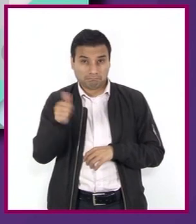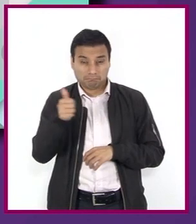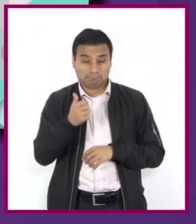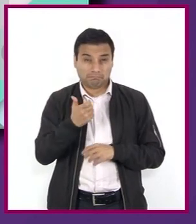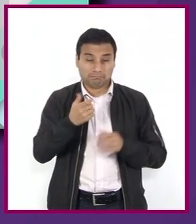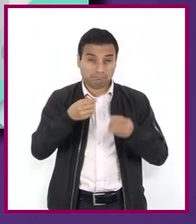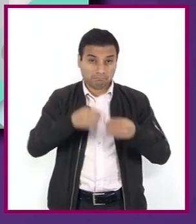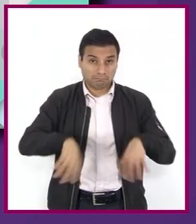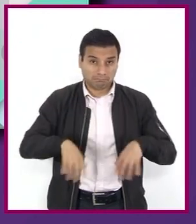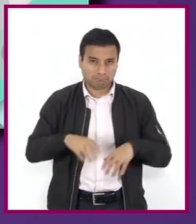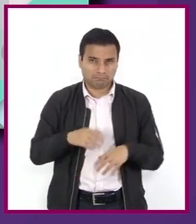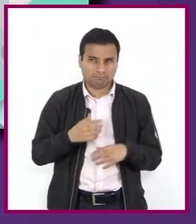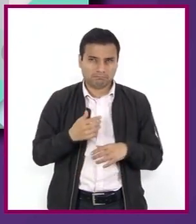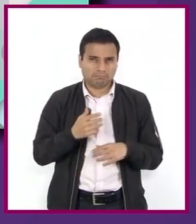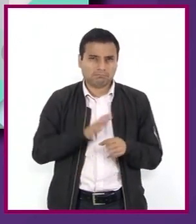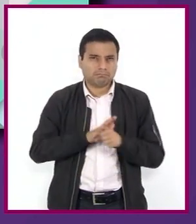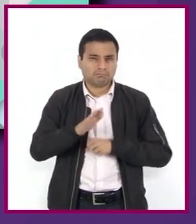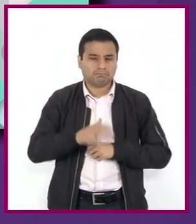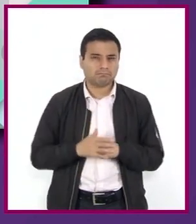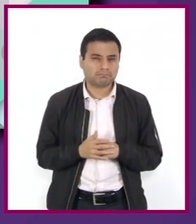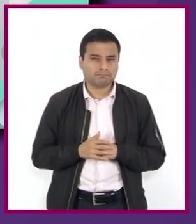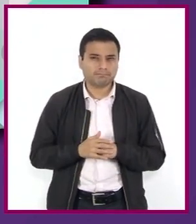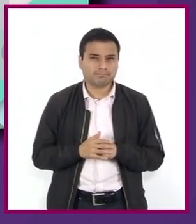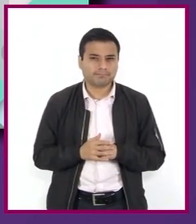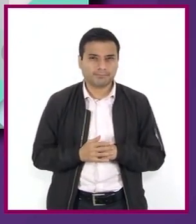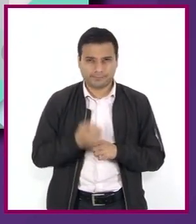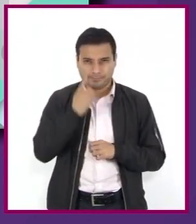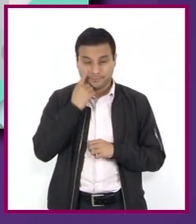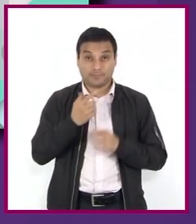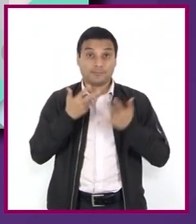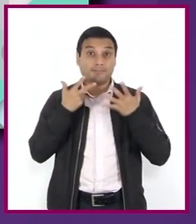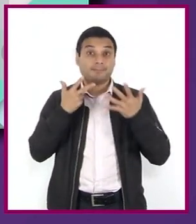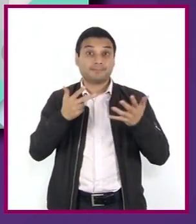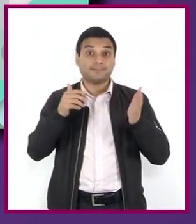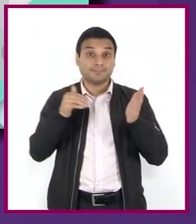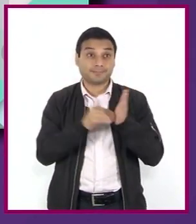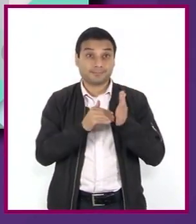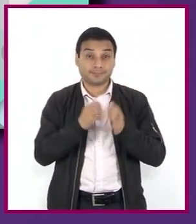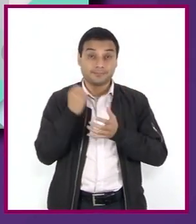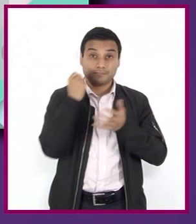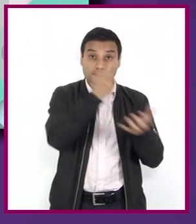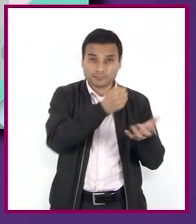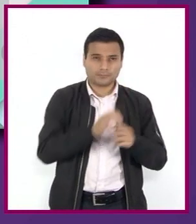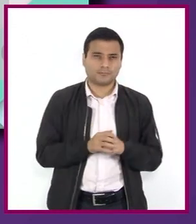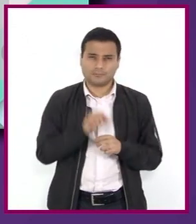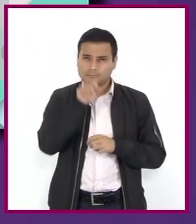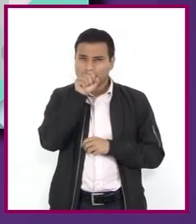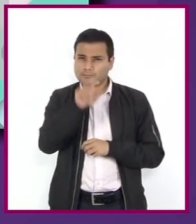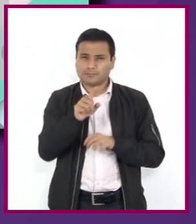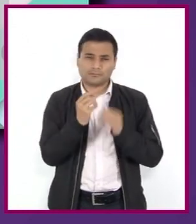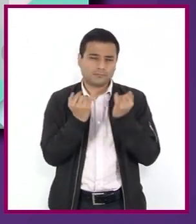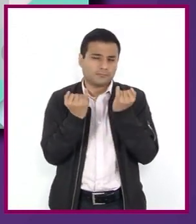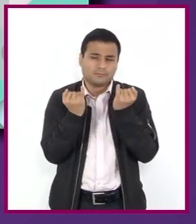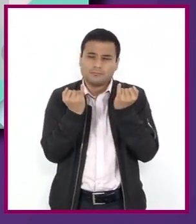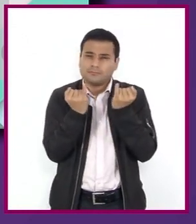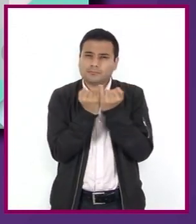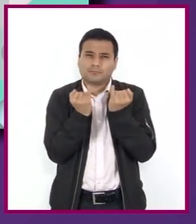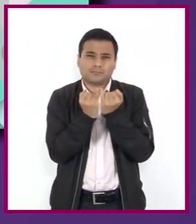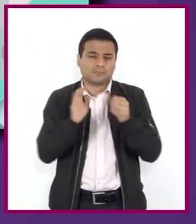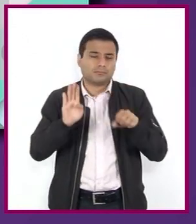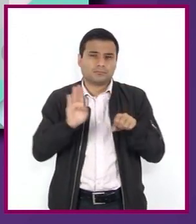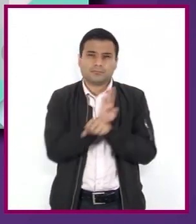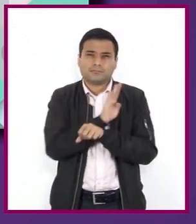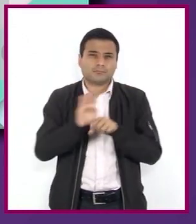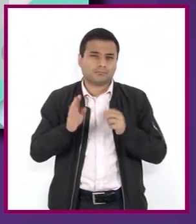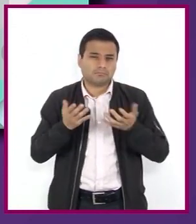el mismo beneficio? Si se invierte en 8,000, se obtendrían los mismos 6,000 pesos, que es como si